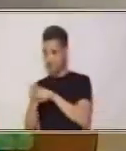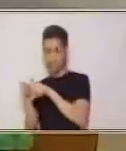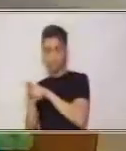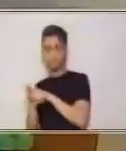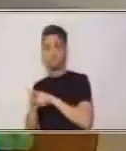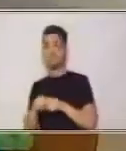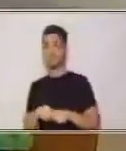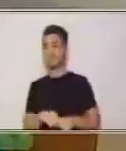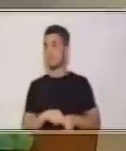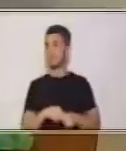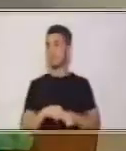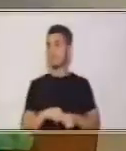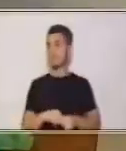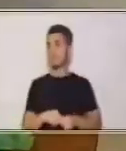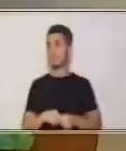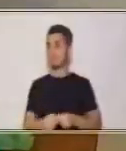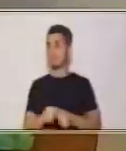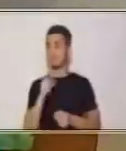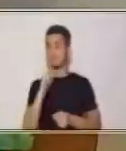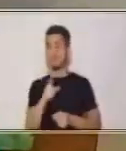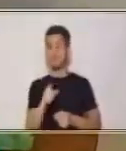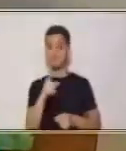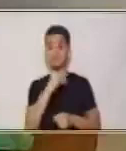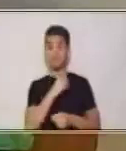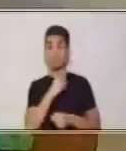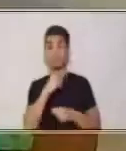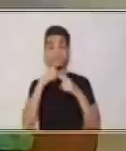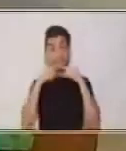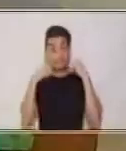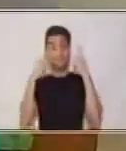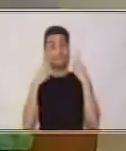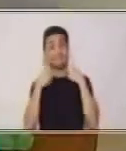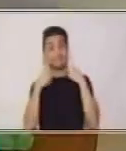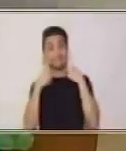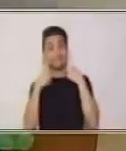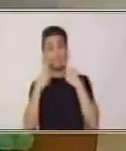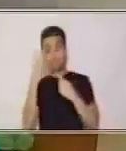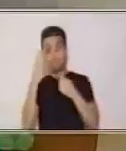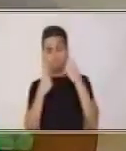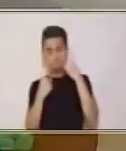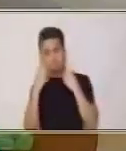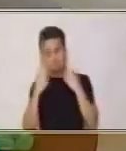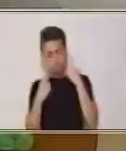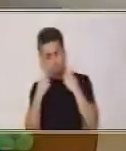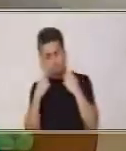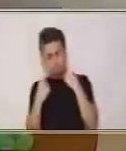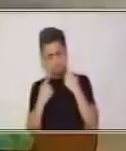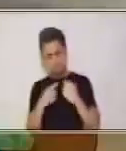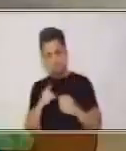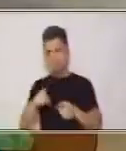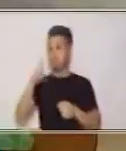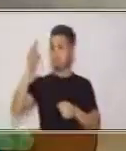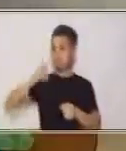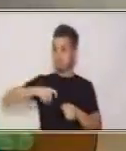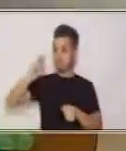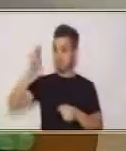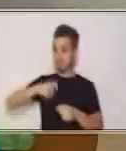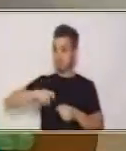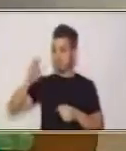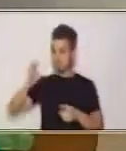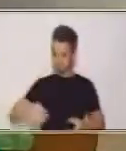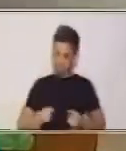¡Ayúdame! Si quieres sentir, si quieres llorar, necesitas